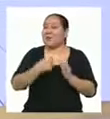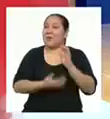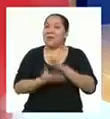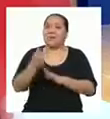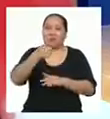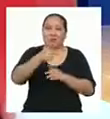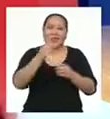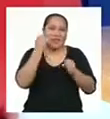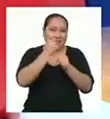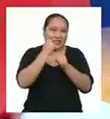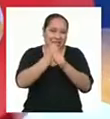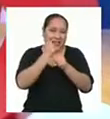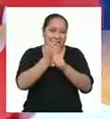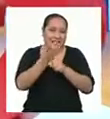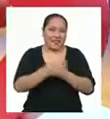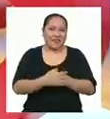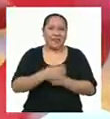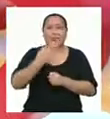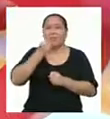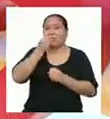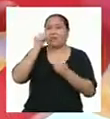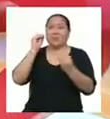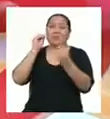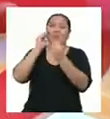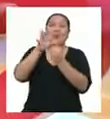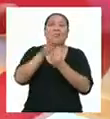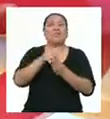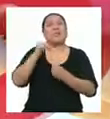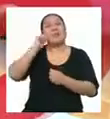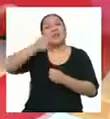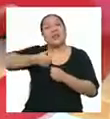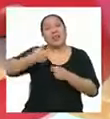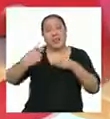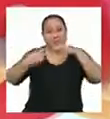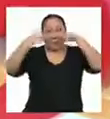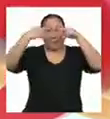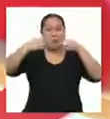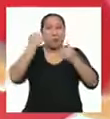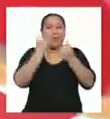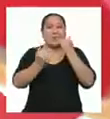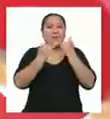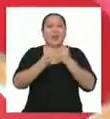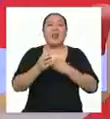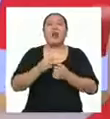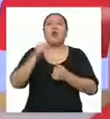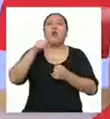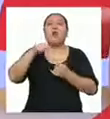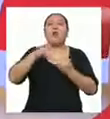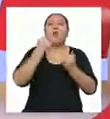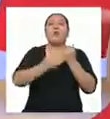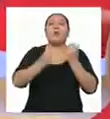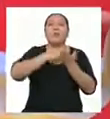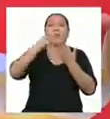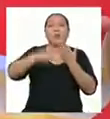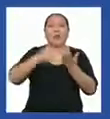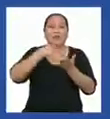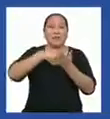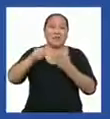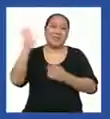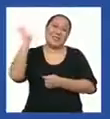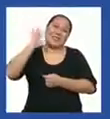reto. Les mando un beso y nos vemos mañana para completar el último programa de la semana.